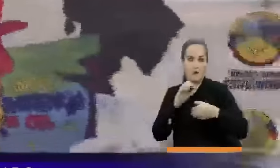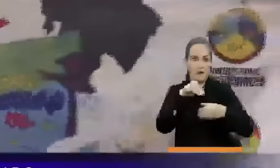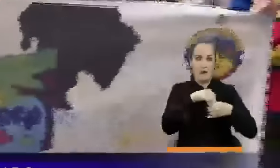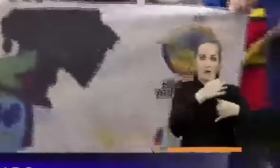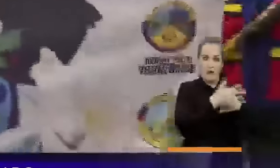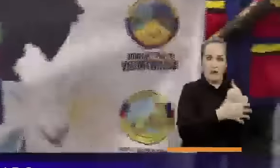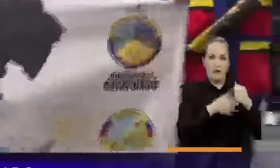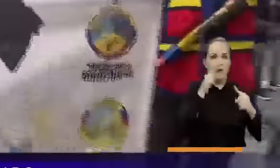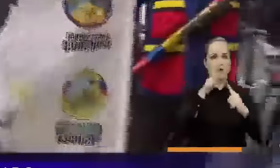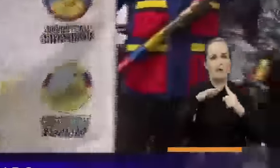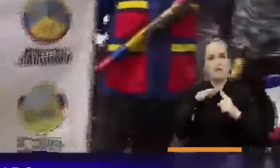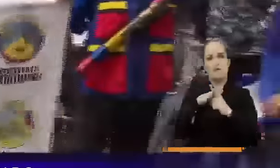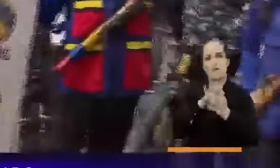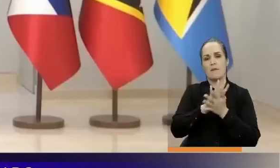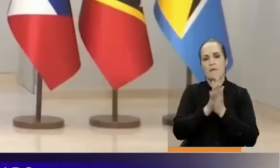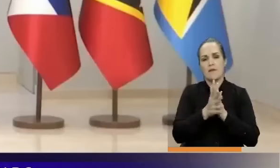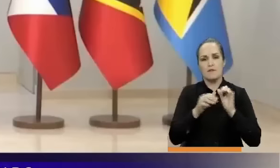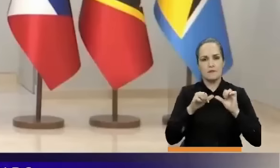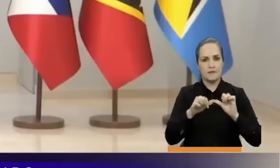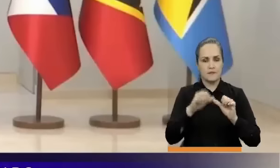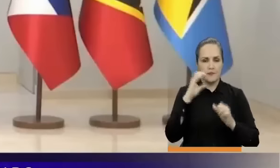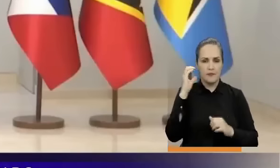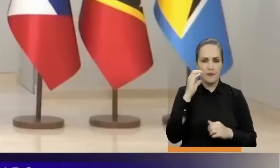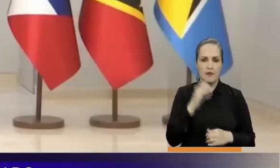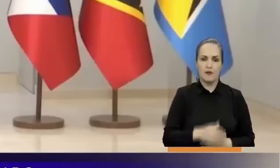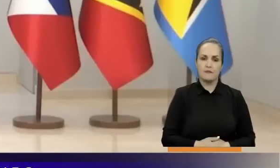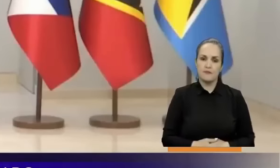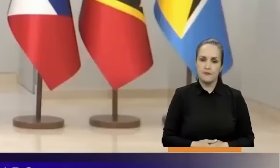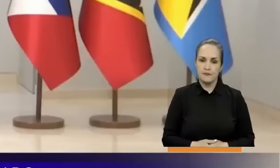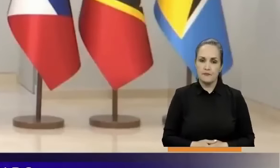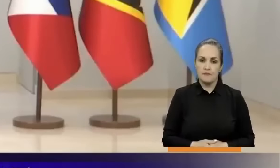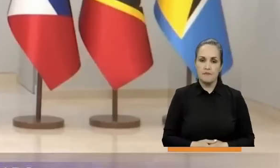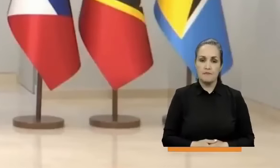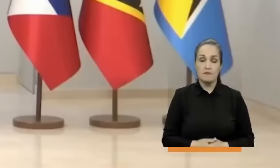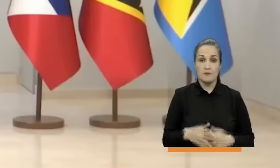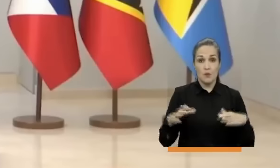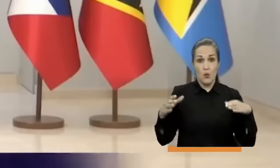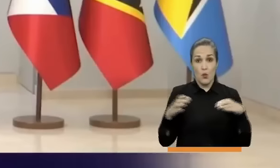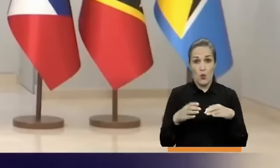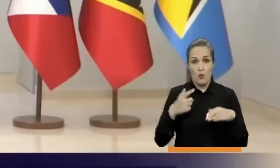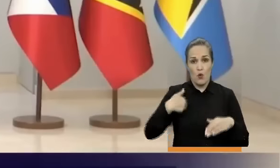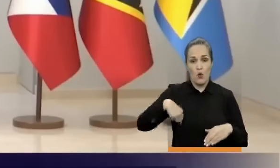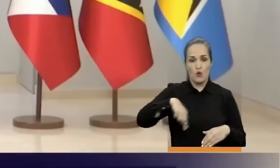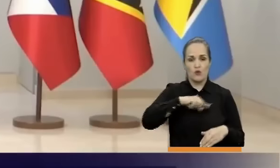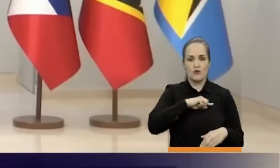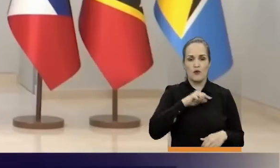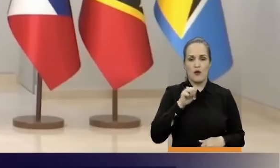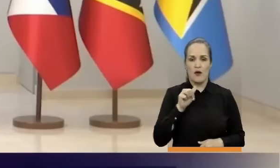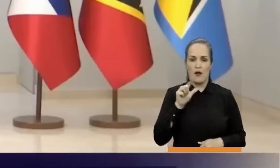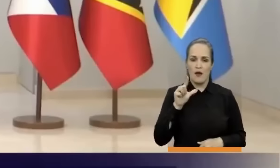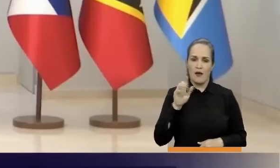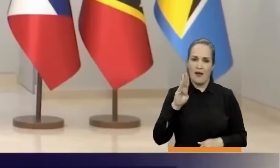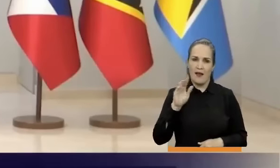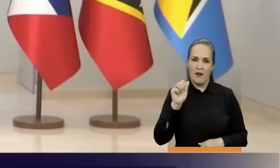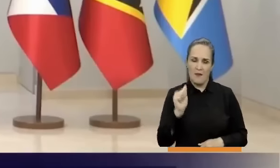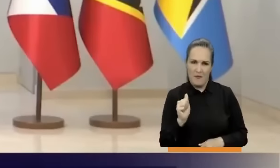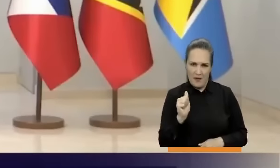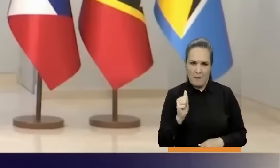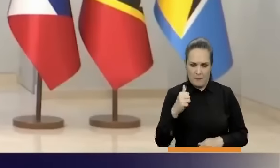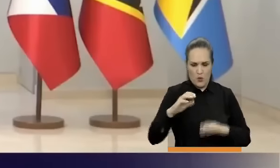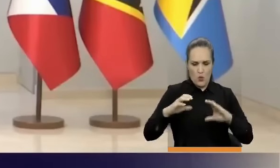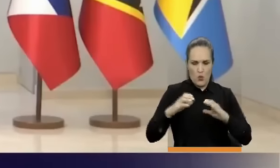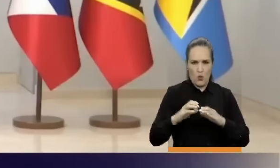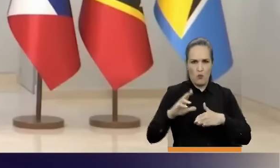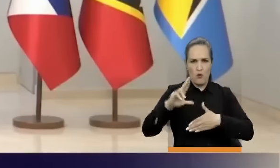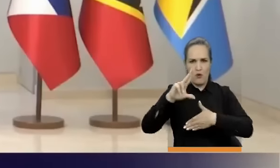perturbar la paz y la estabilidad en la región Siguen con atención y preocupación las recientes denuncias del presidente de la república de